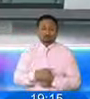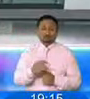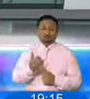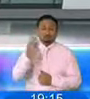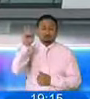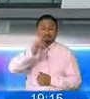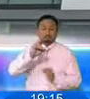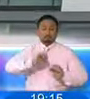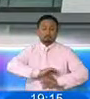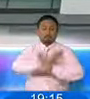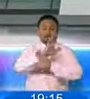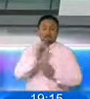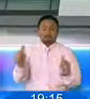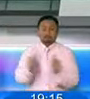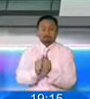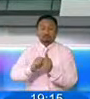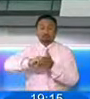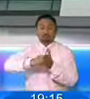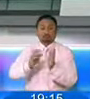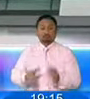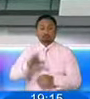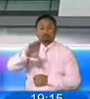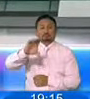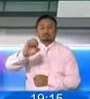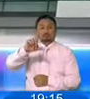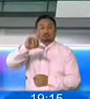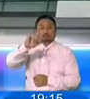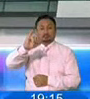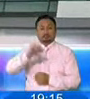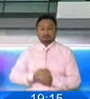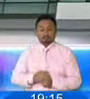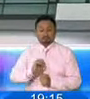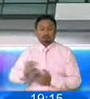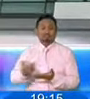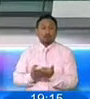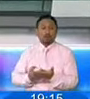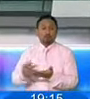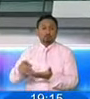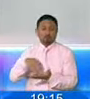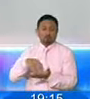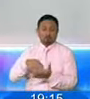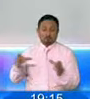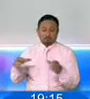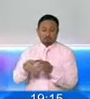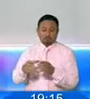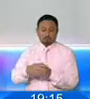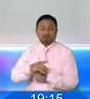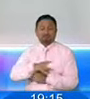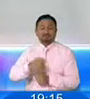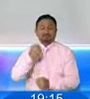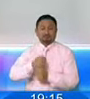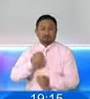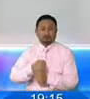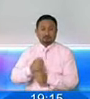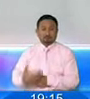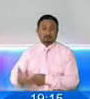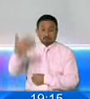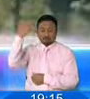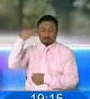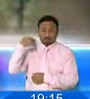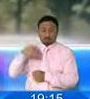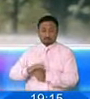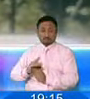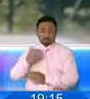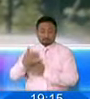de este viernes con el Contralor General subrogante Pablo Celi. Durante la cita, los miembros señalaron que en torno al trabajo que ya venía adelantando